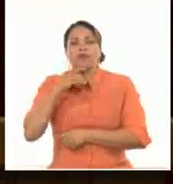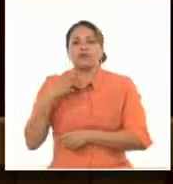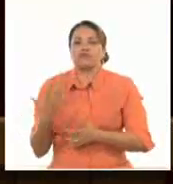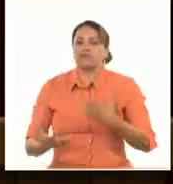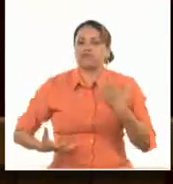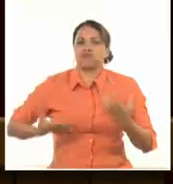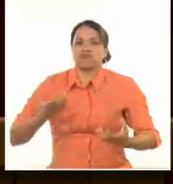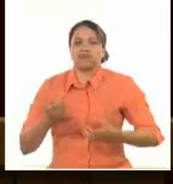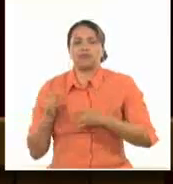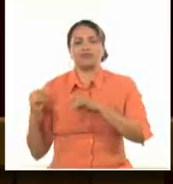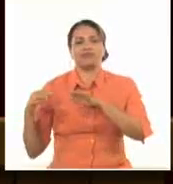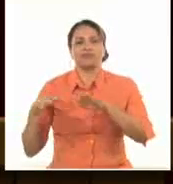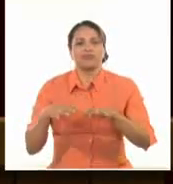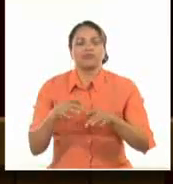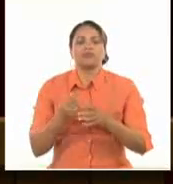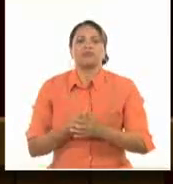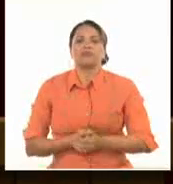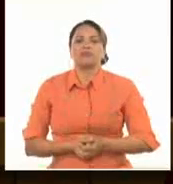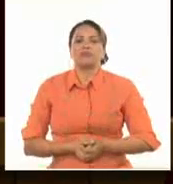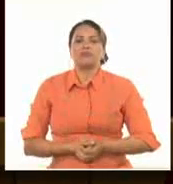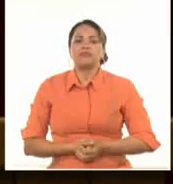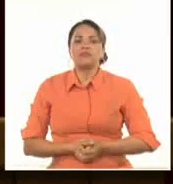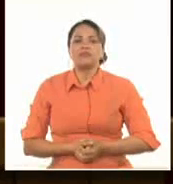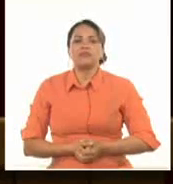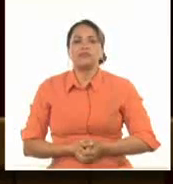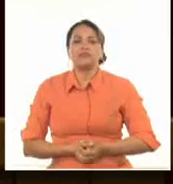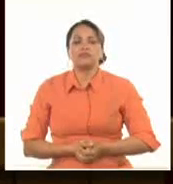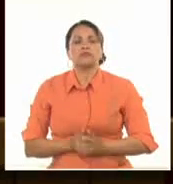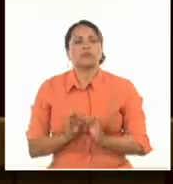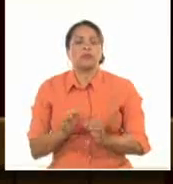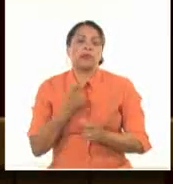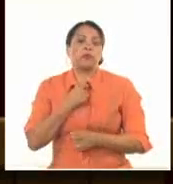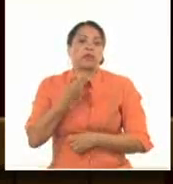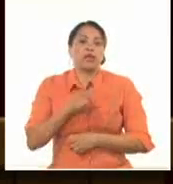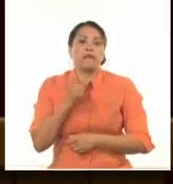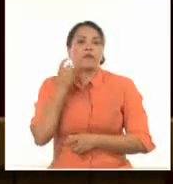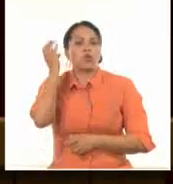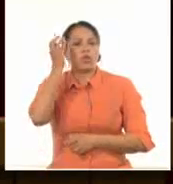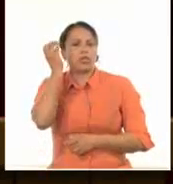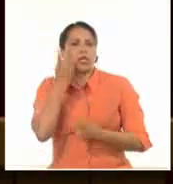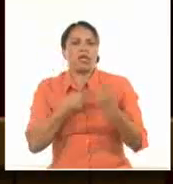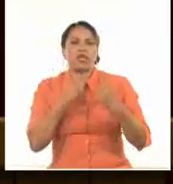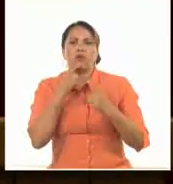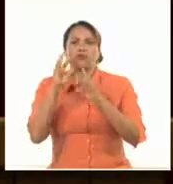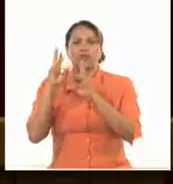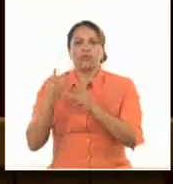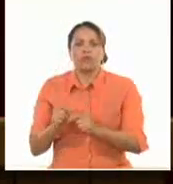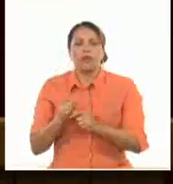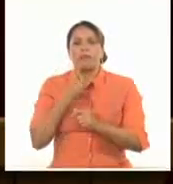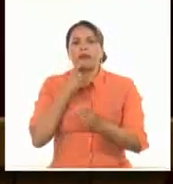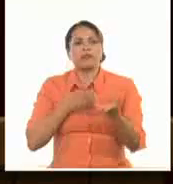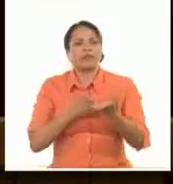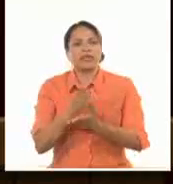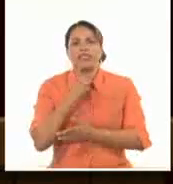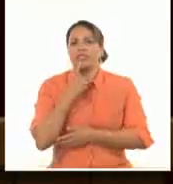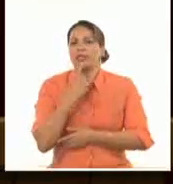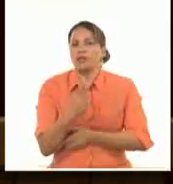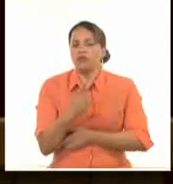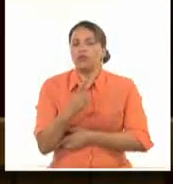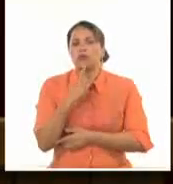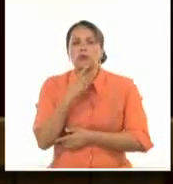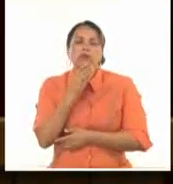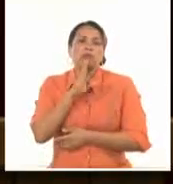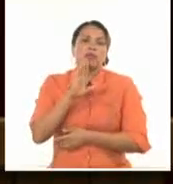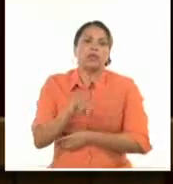vez menos encubierta. Pero si hiciera falta un criterio académico para sostener nuestra denuncia, me remitiría a un